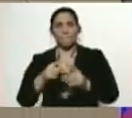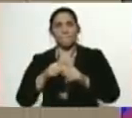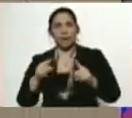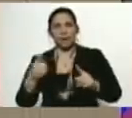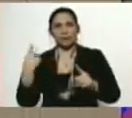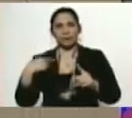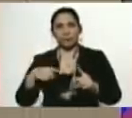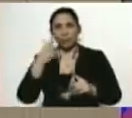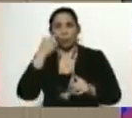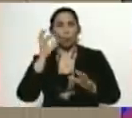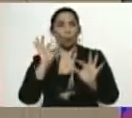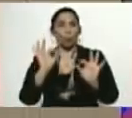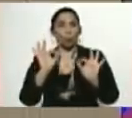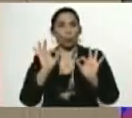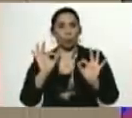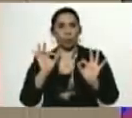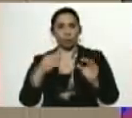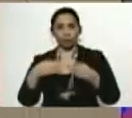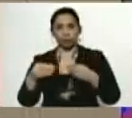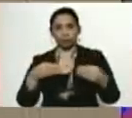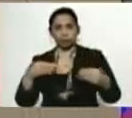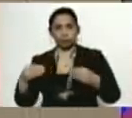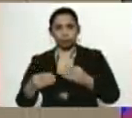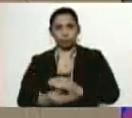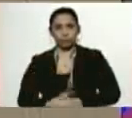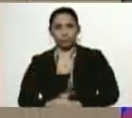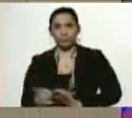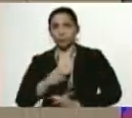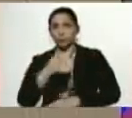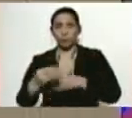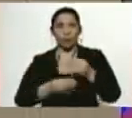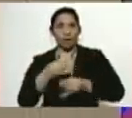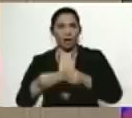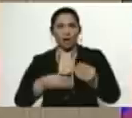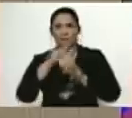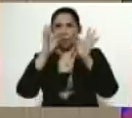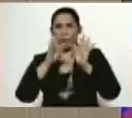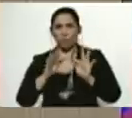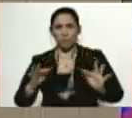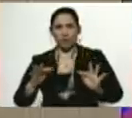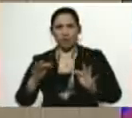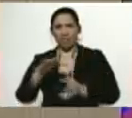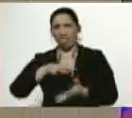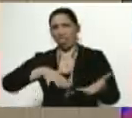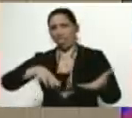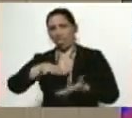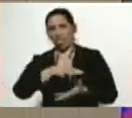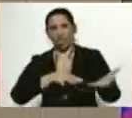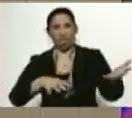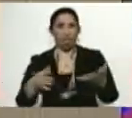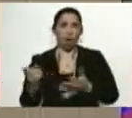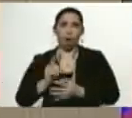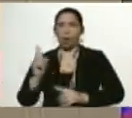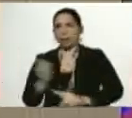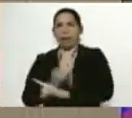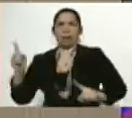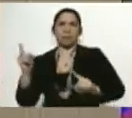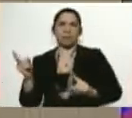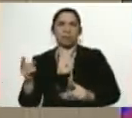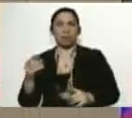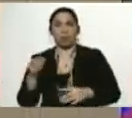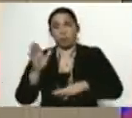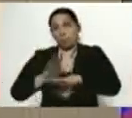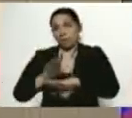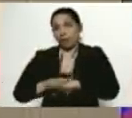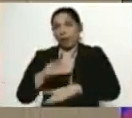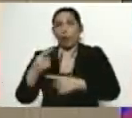mucho cuidado de que la flexibilización no se haga de manera desordenada, no se haga de manera intempestiva, como ha pasado en